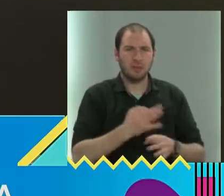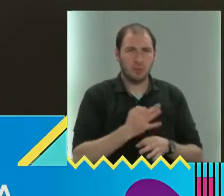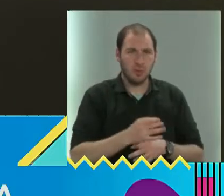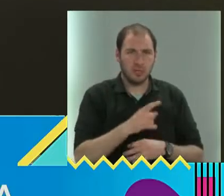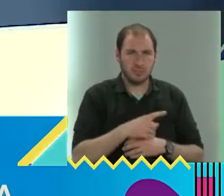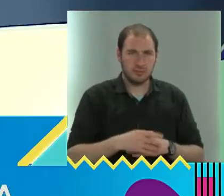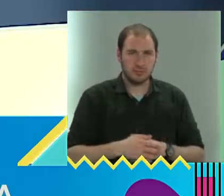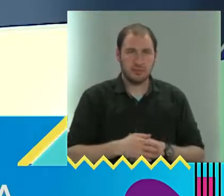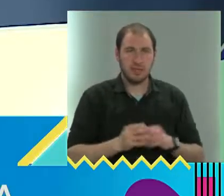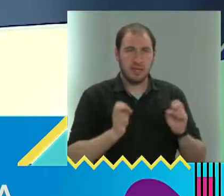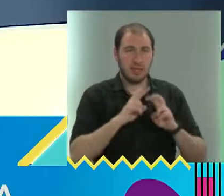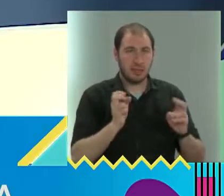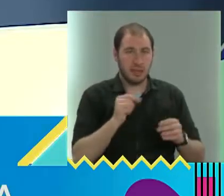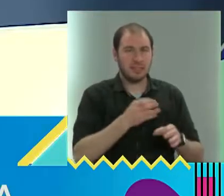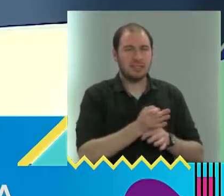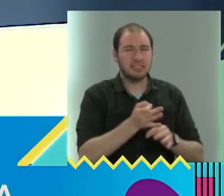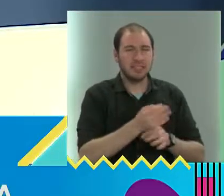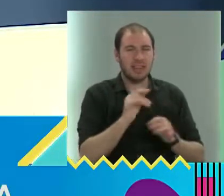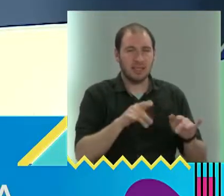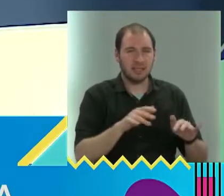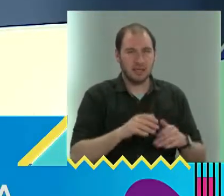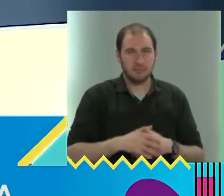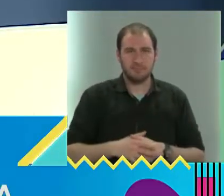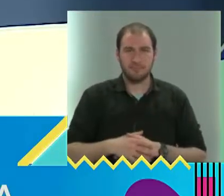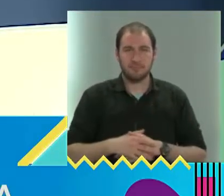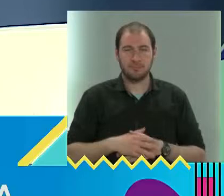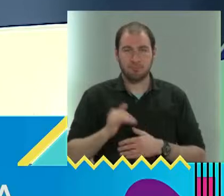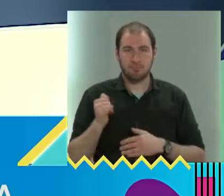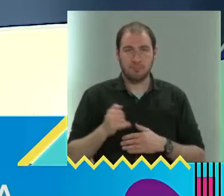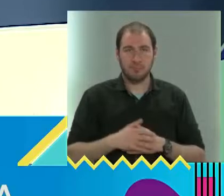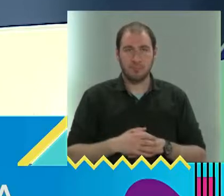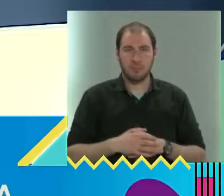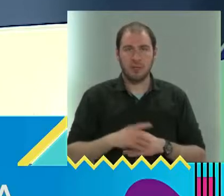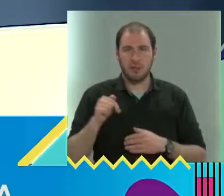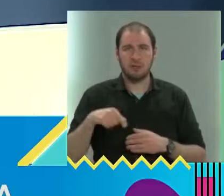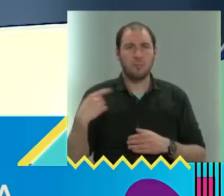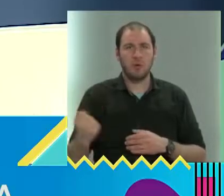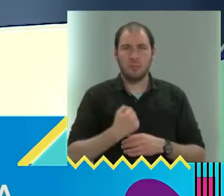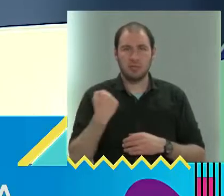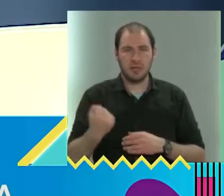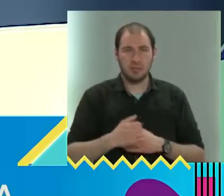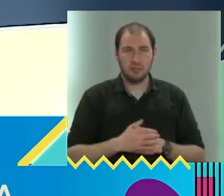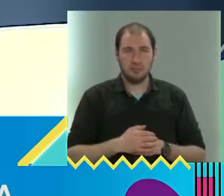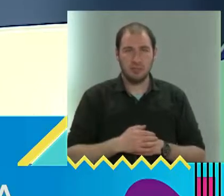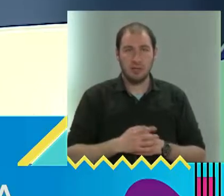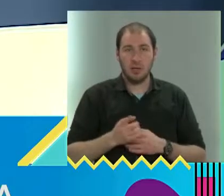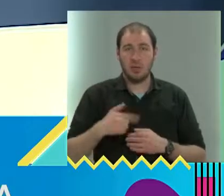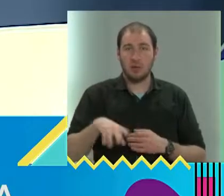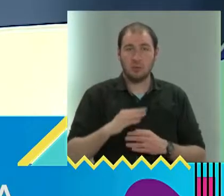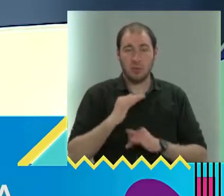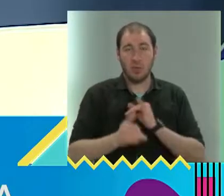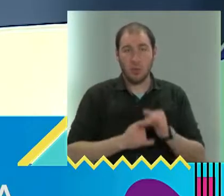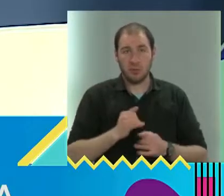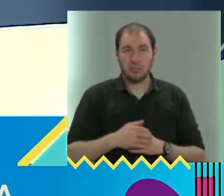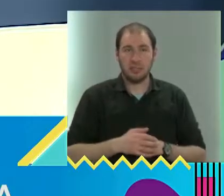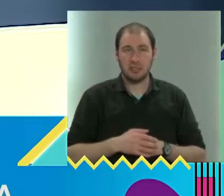Escuelas? En esa alfabetización digital, podríamos decir. Sí, yo creo que esto es muy importante, bueno, por eso nosotros planteamos